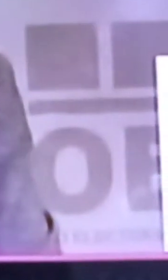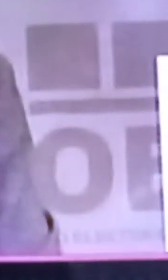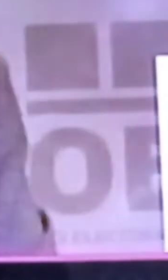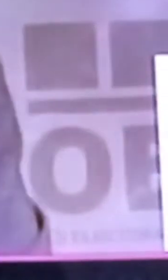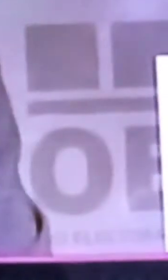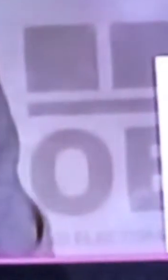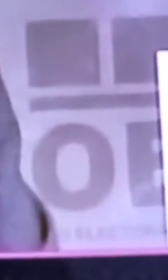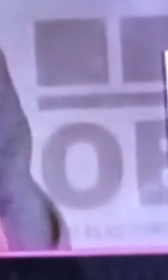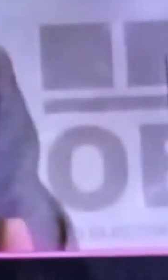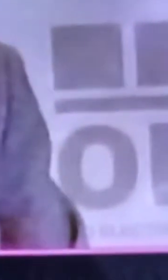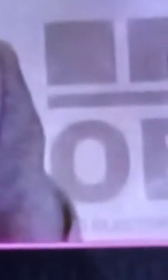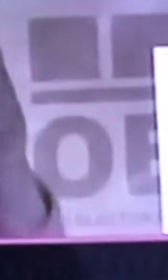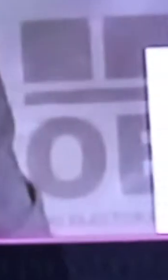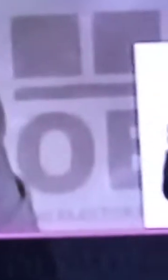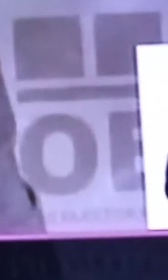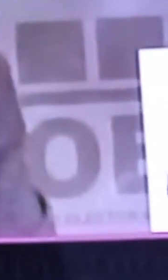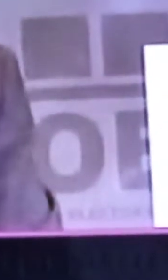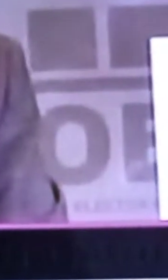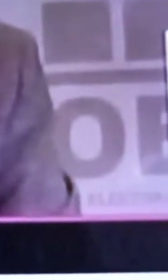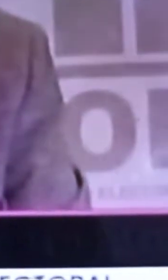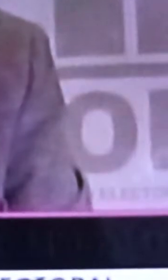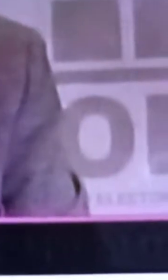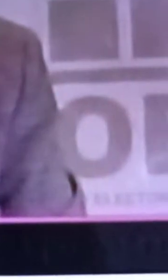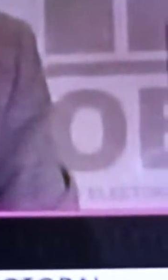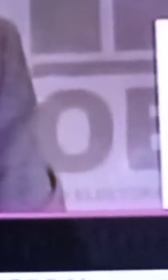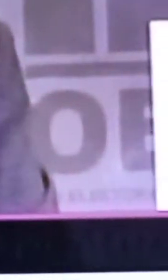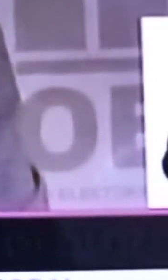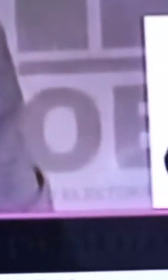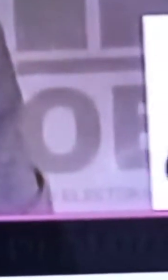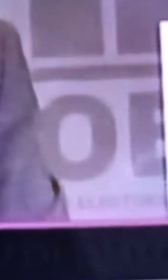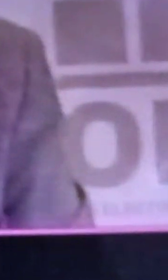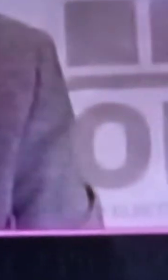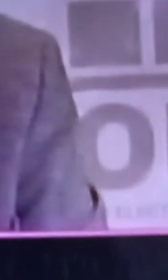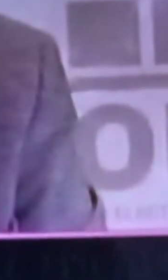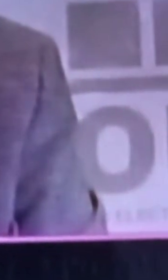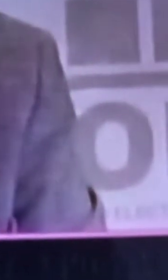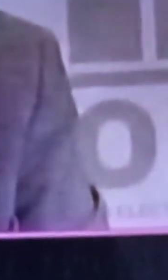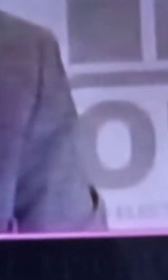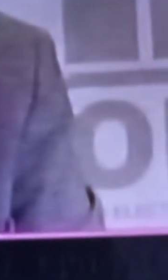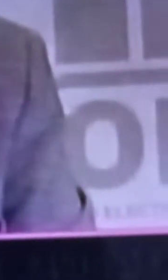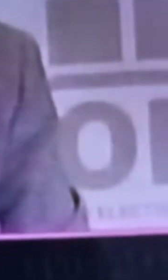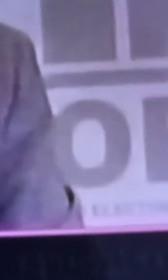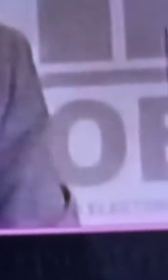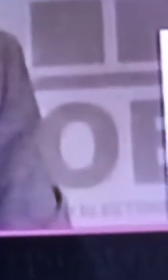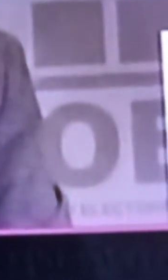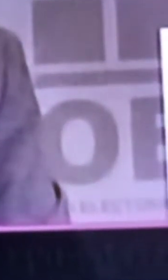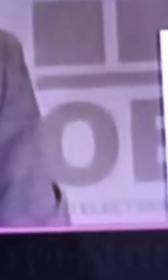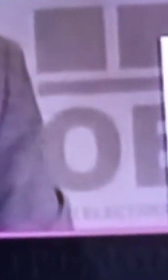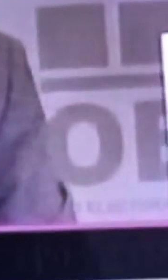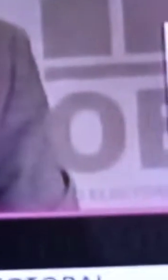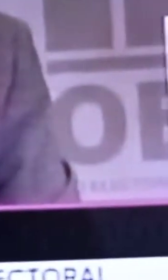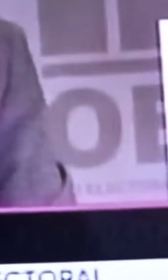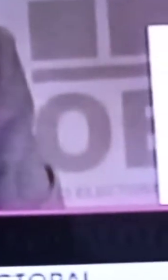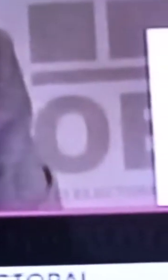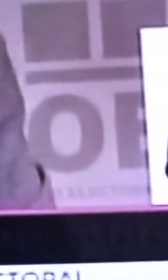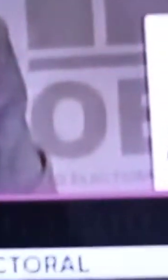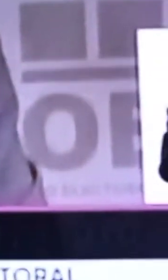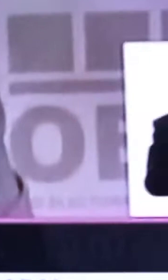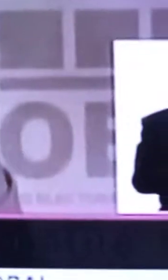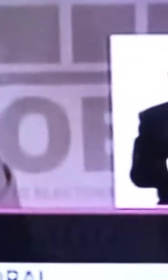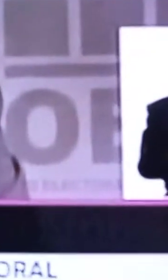de respuesta del sistema para poder recibir un número mucho mayor de consultas. Por lo